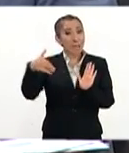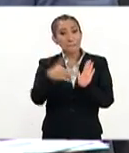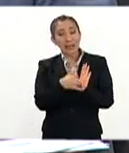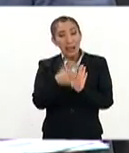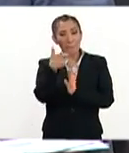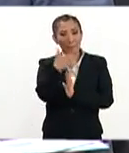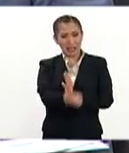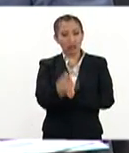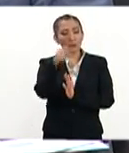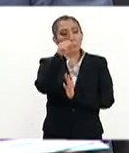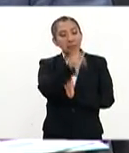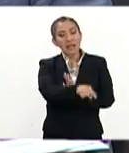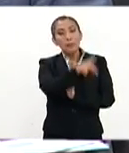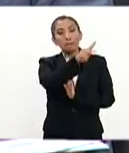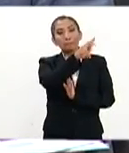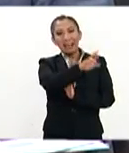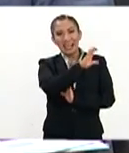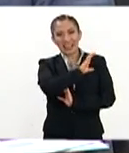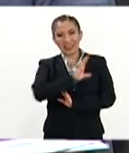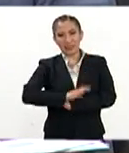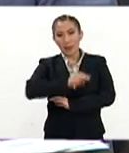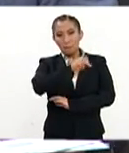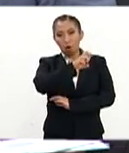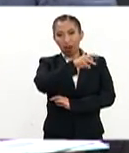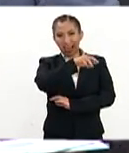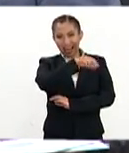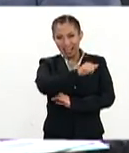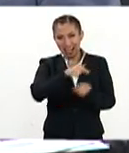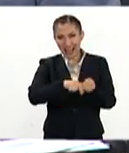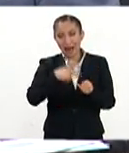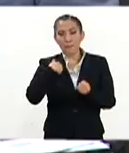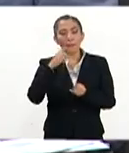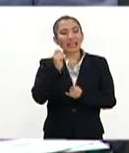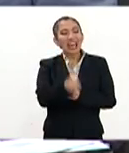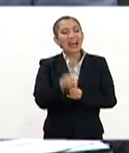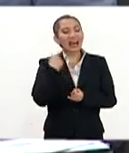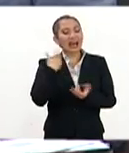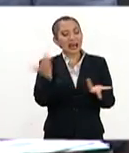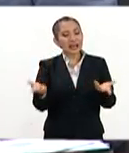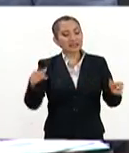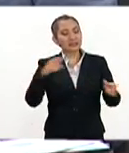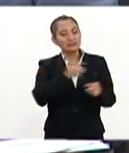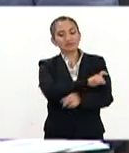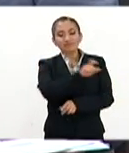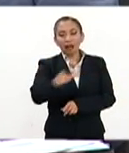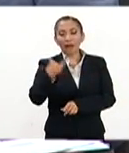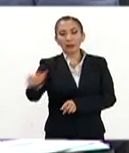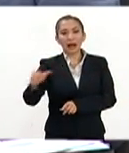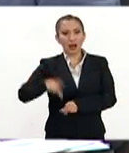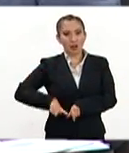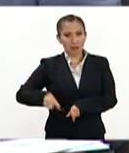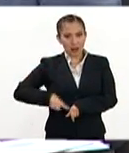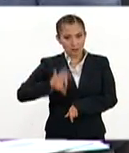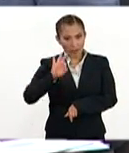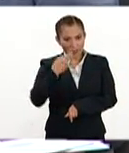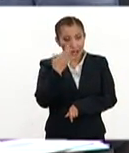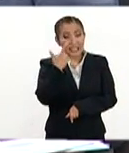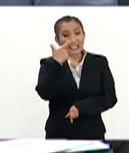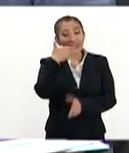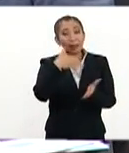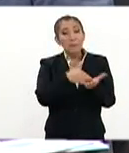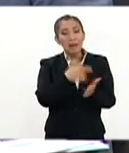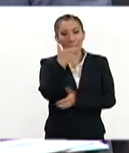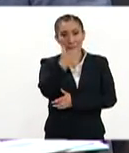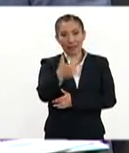mil pesos corresponden al precandidato de Morena por concepto de transferencias de recursos federales y casi 7